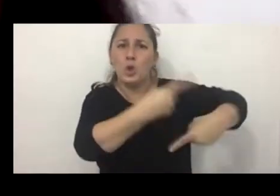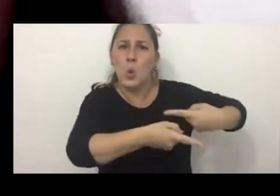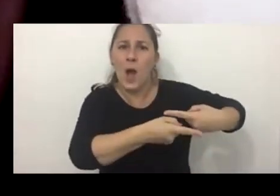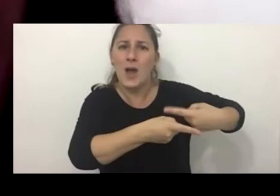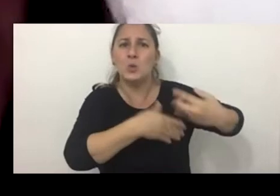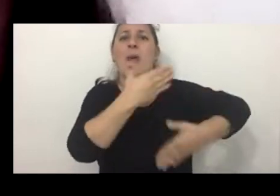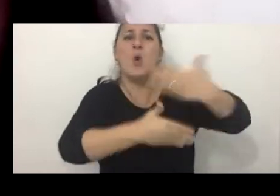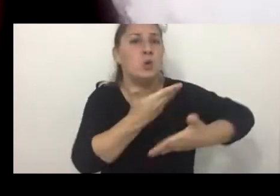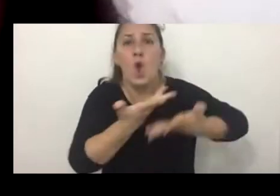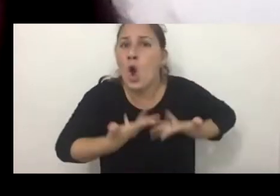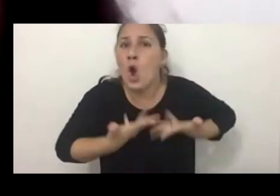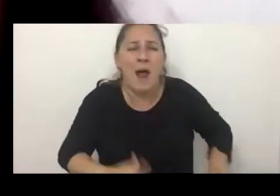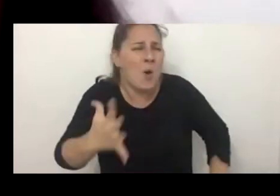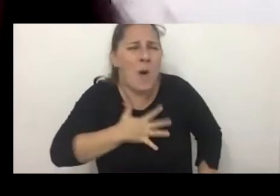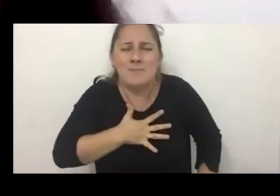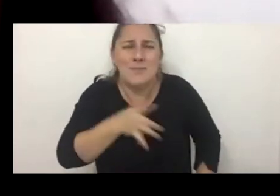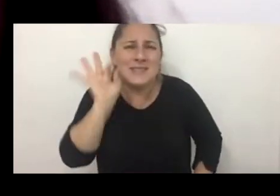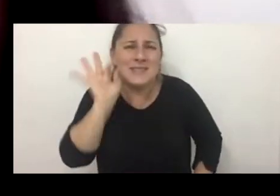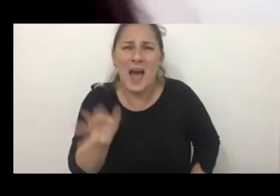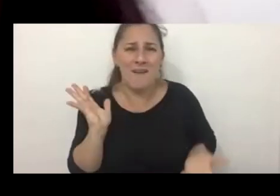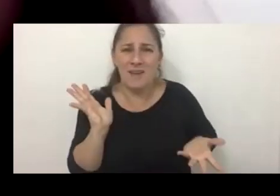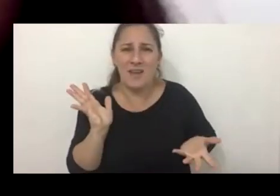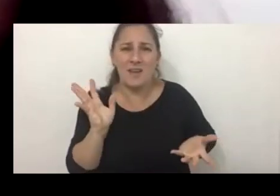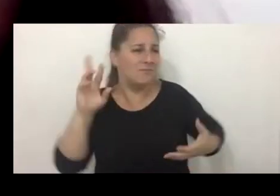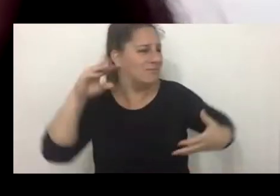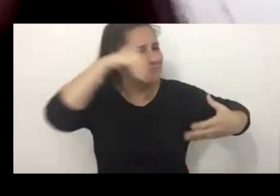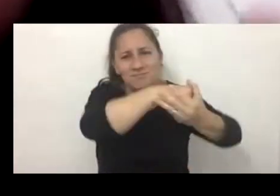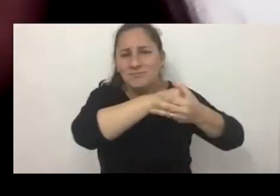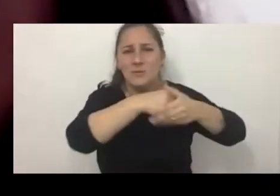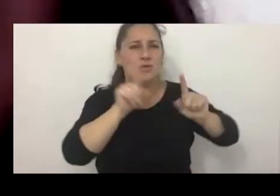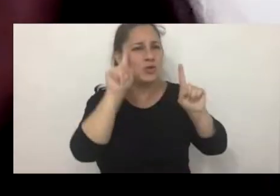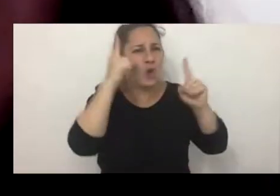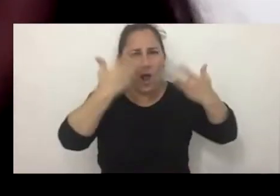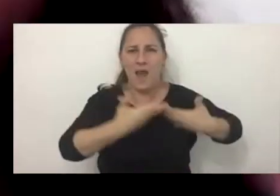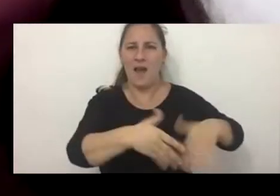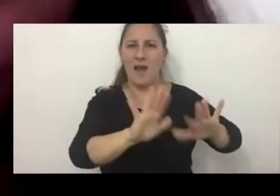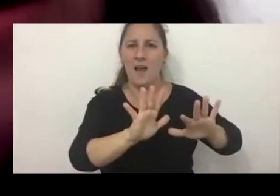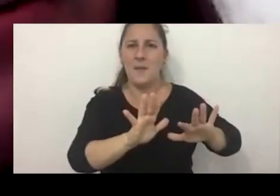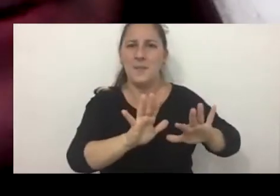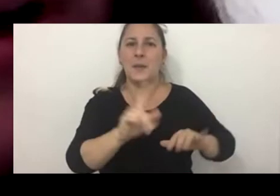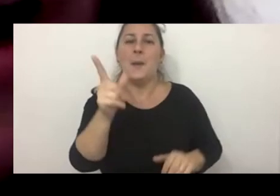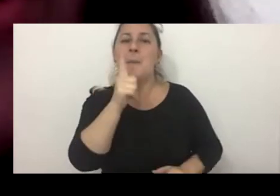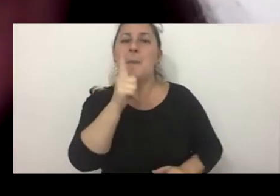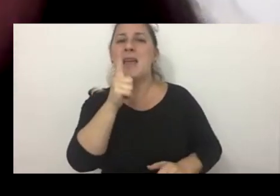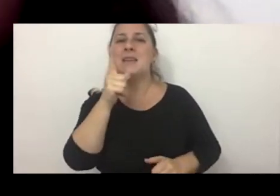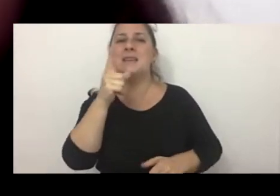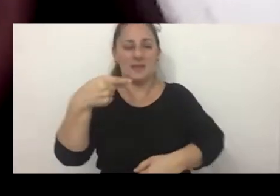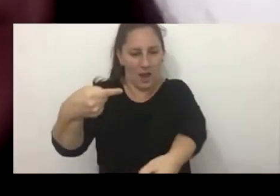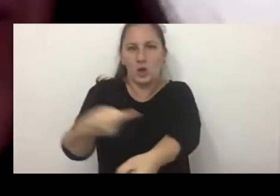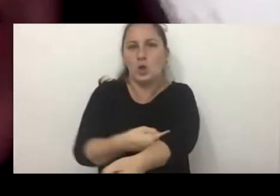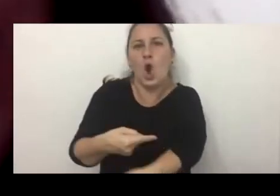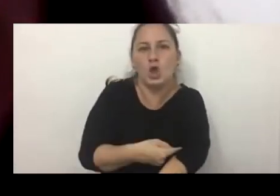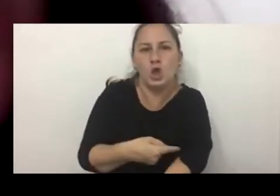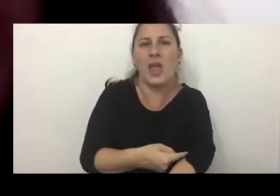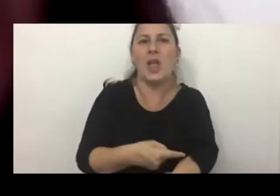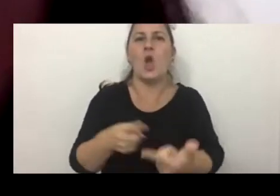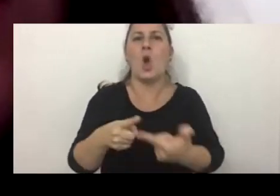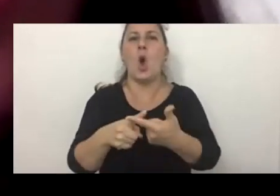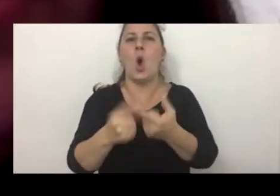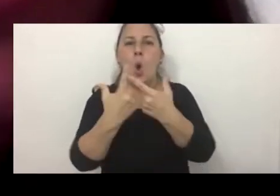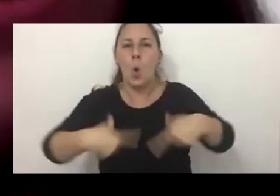pasado en más de una oportunidad estar de guardia como partera y recibir una mujer en trabajo de parto que está haciendo su